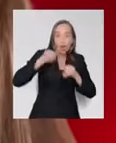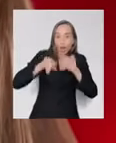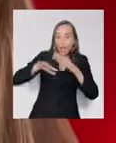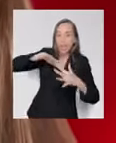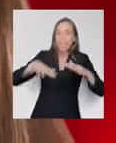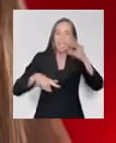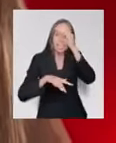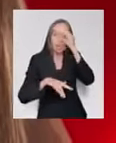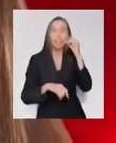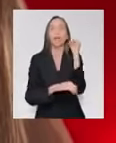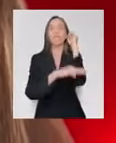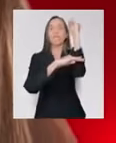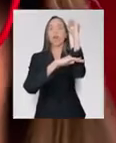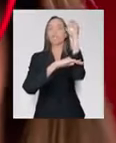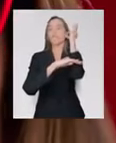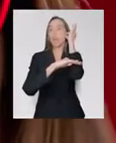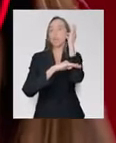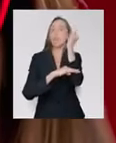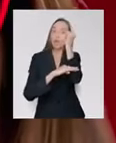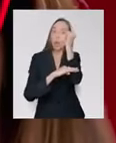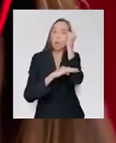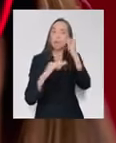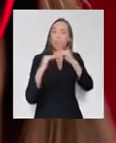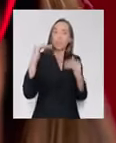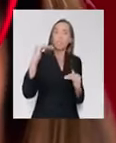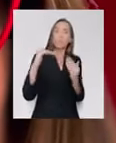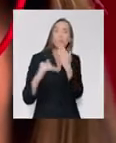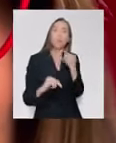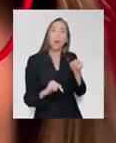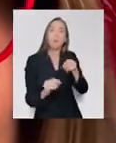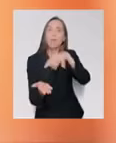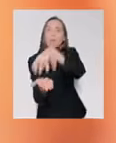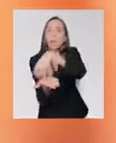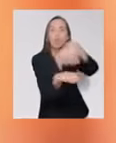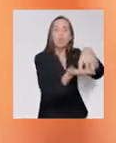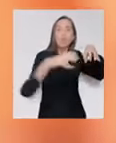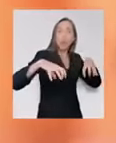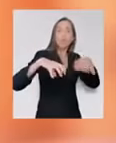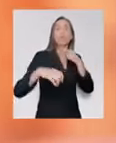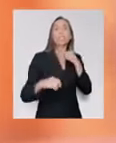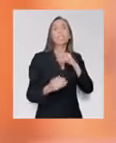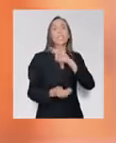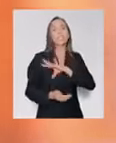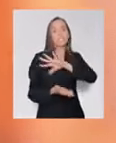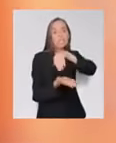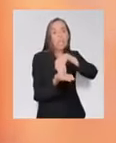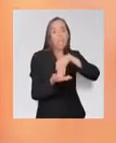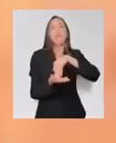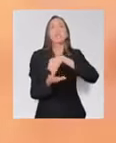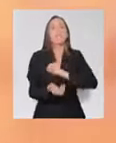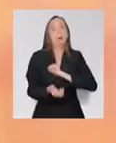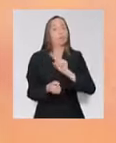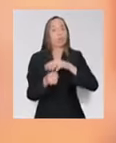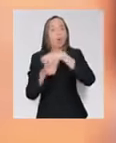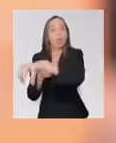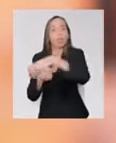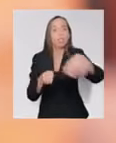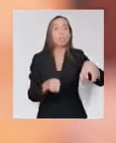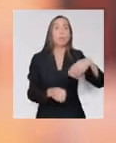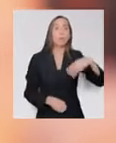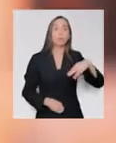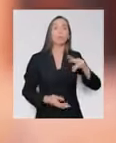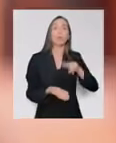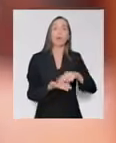Como geógrafa feminista, entendí que las desigualdades también son territoriales. Queremos un Chile descentralizado, con municipios que